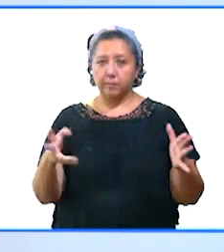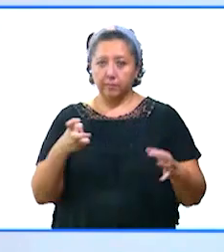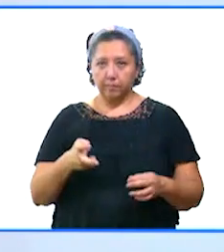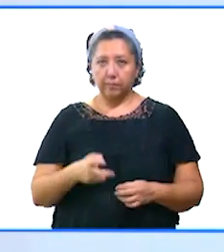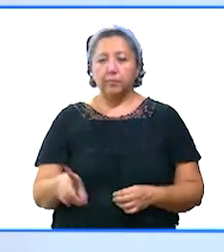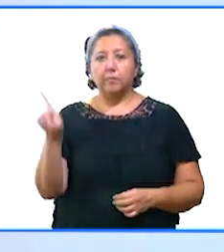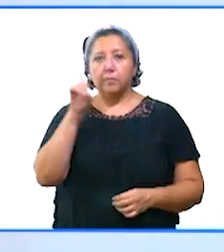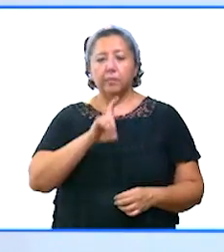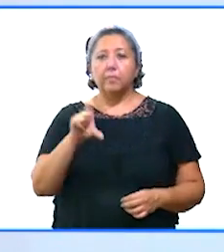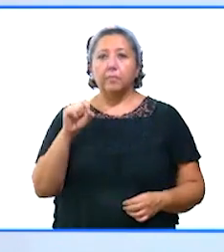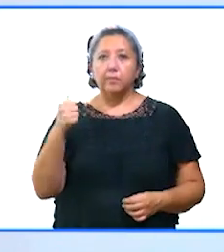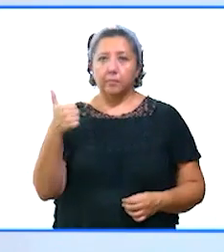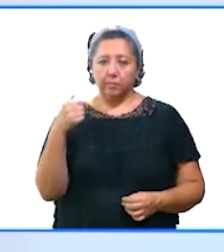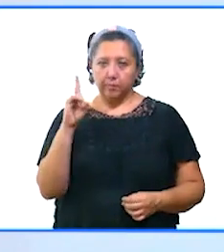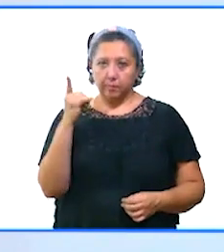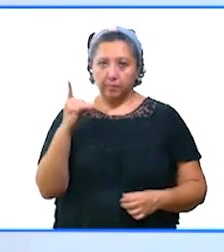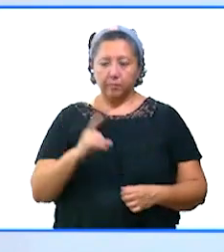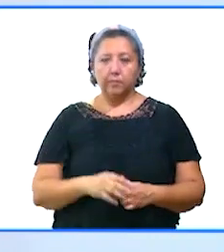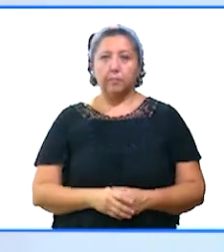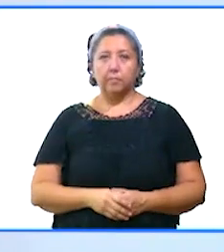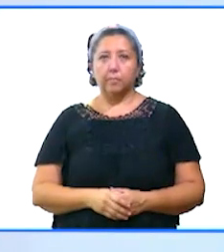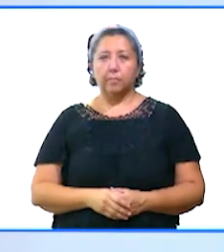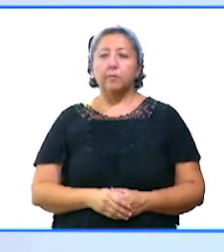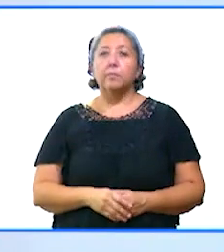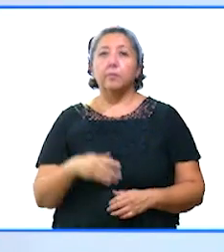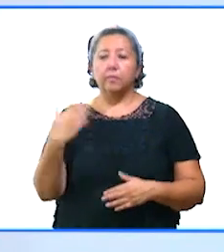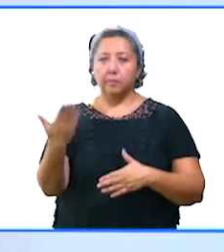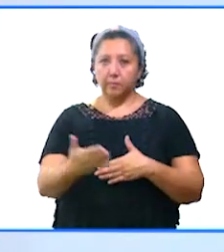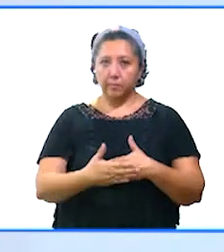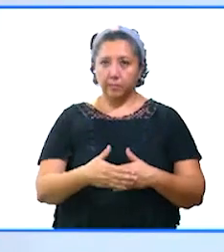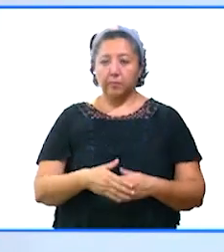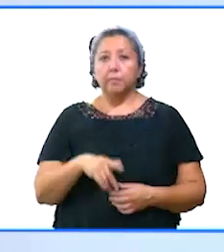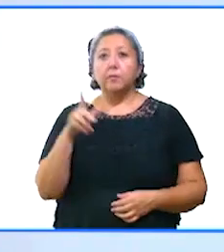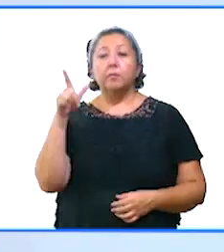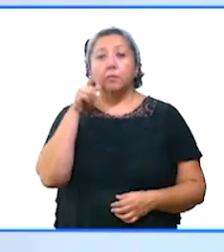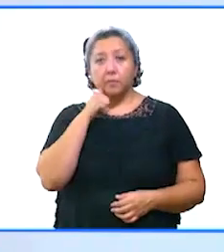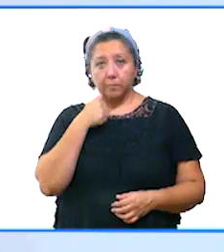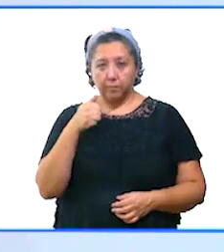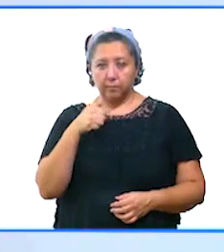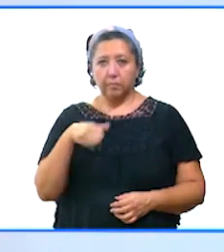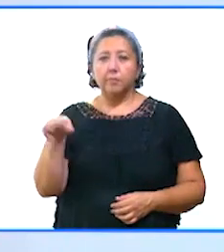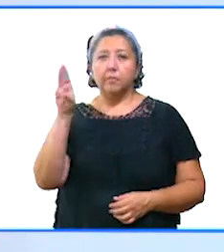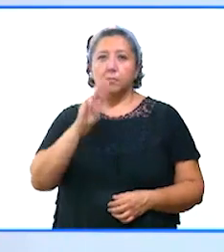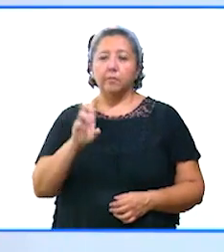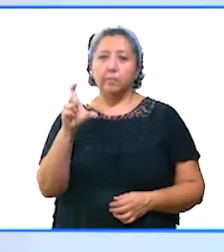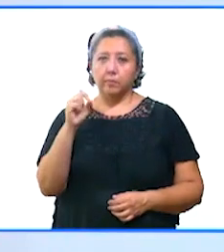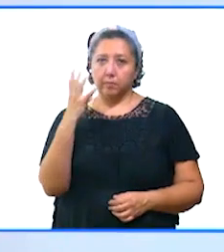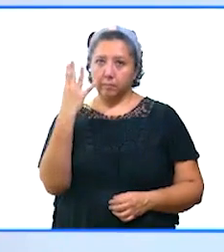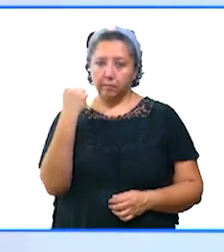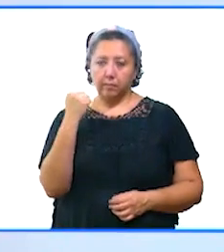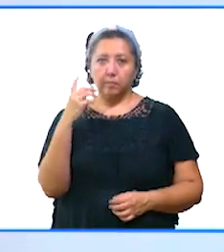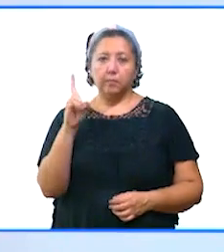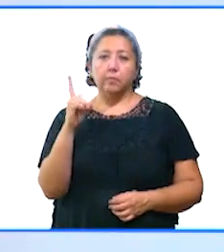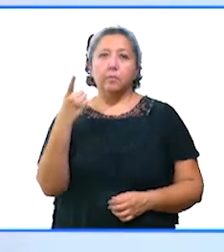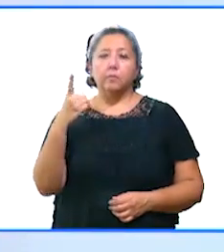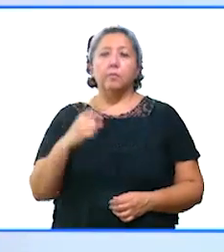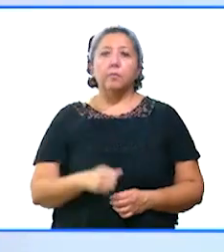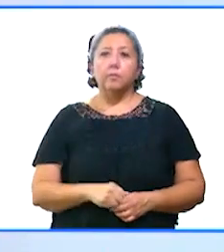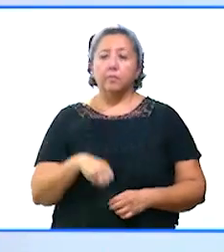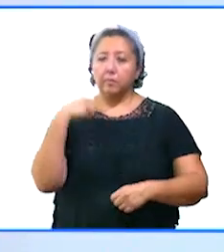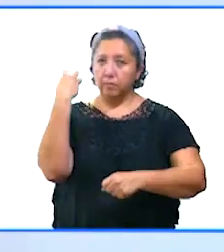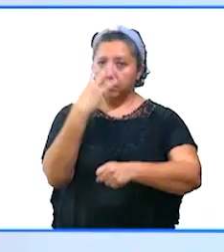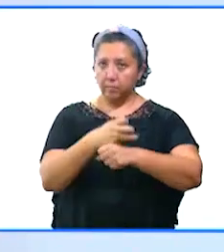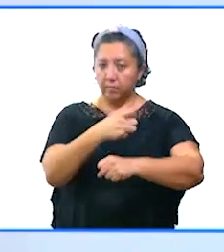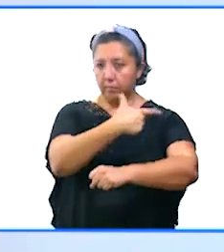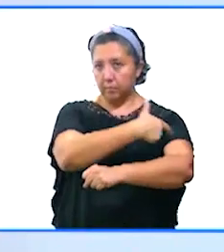médico de este domingo 26 de diciembre. A partir de mañana y hasta el miércoles 29 de diciembre se aplicarán las